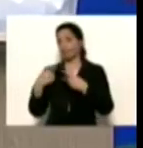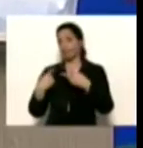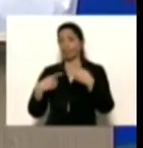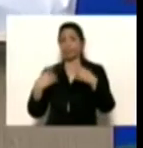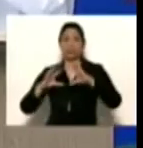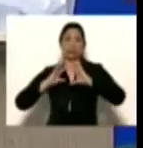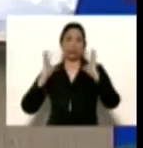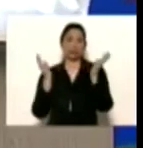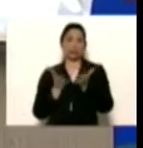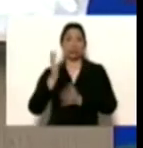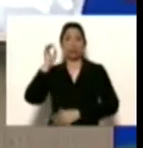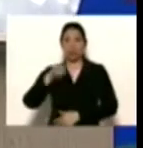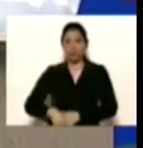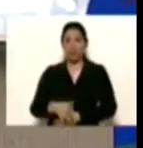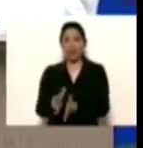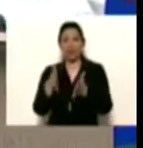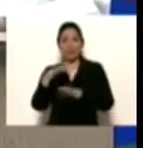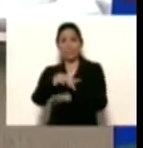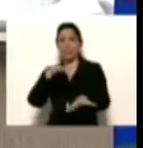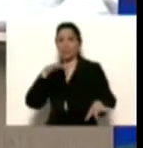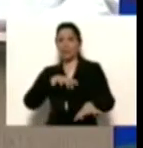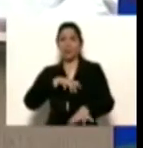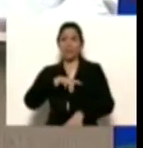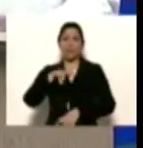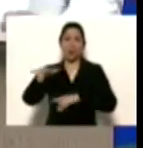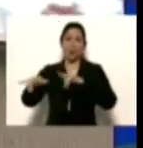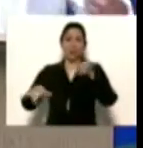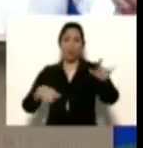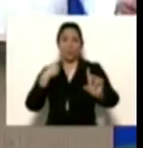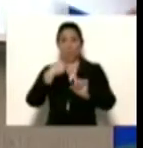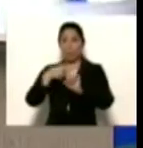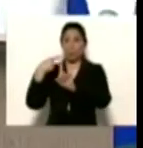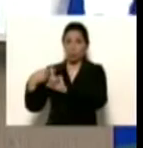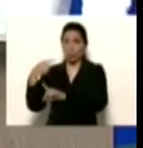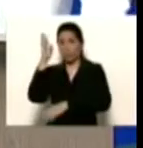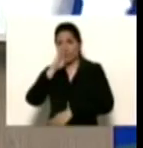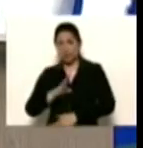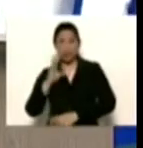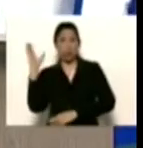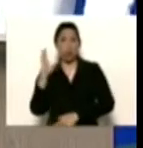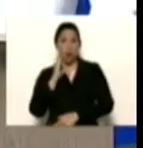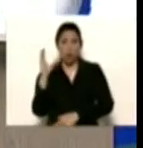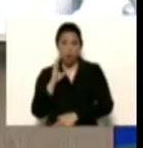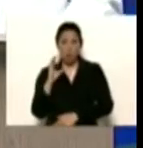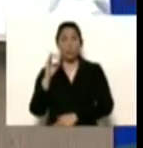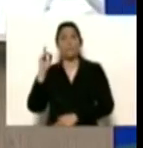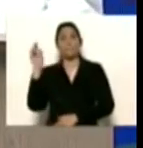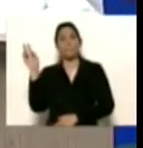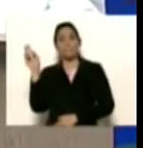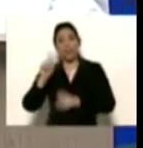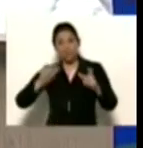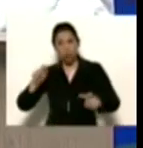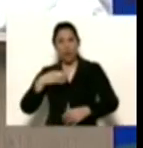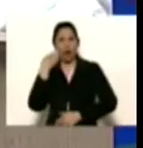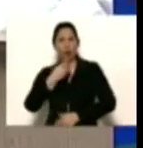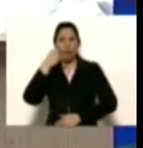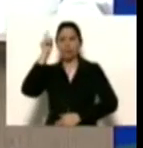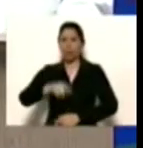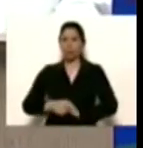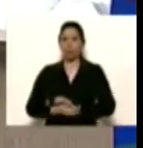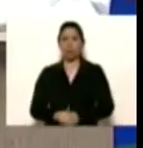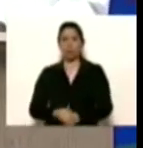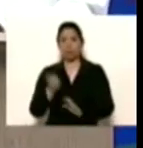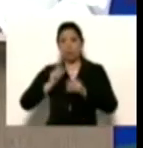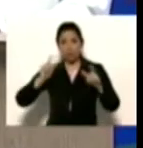en el resto del mundo, y también la gran mayoría de los viajeros que han resultado positivos, los que vienen de Brasil, los que vienen de Colombia, son personas jóvenes, son personas que